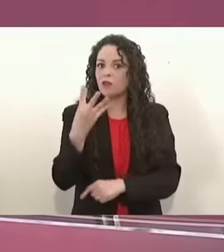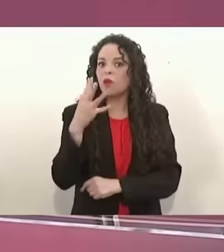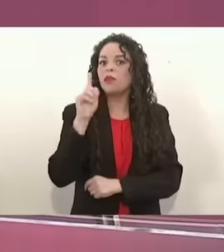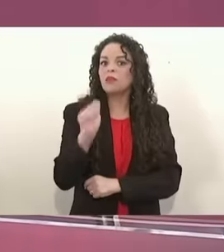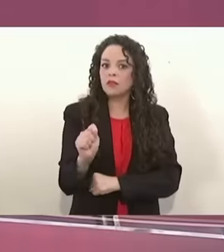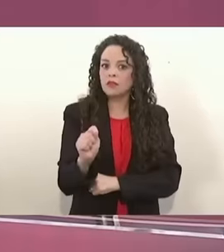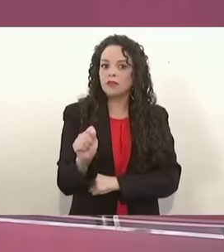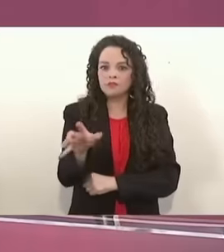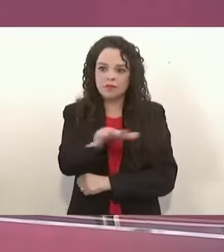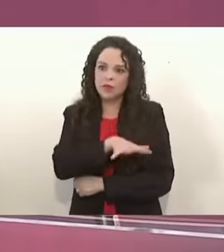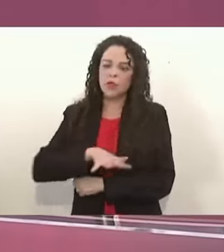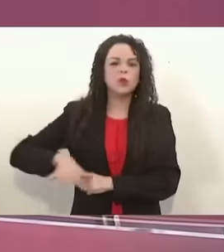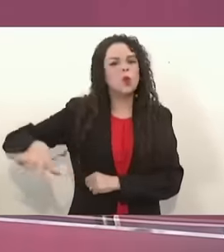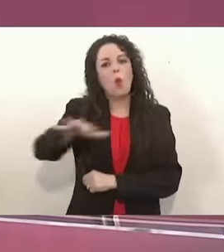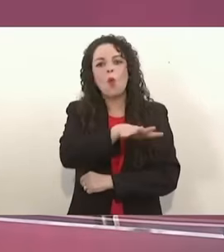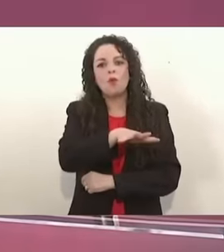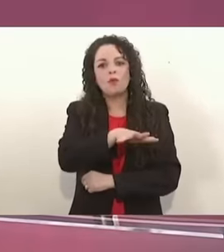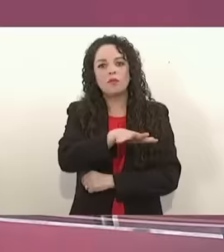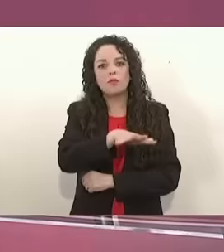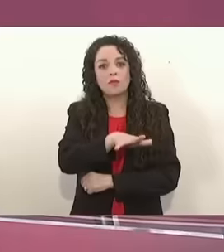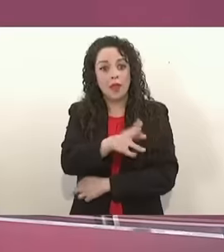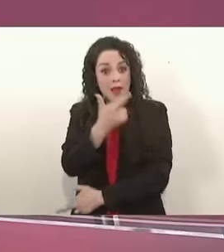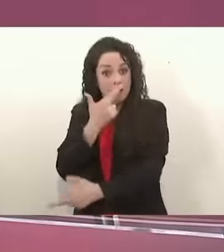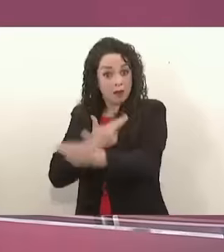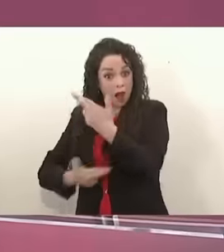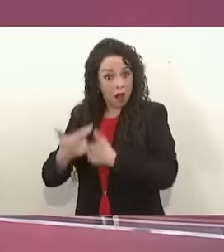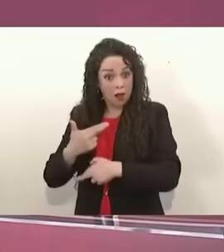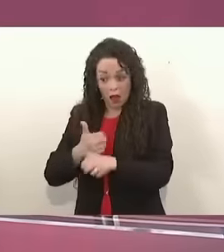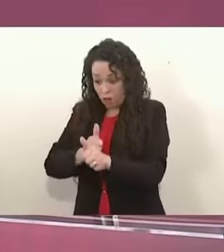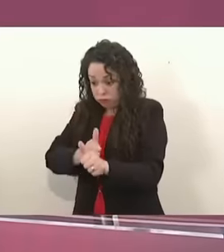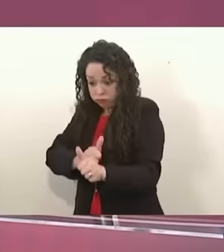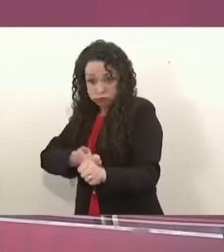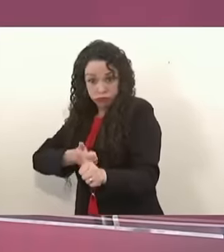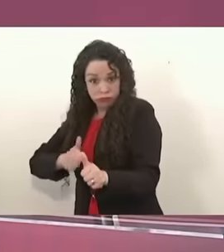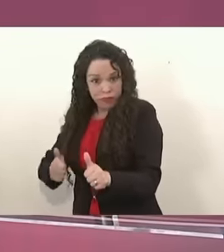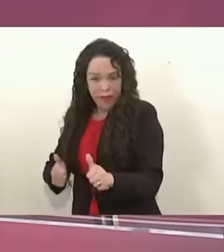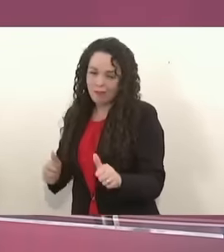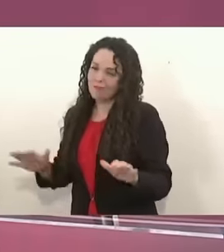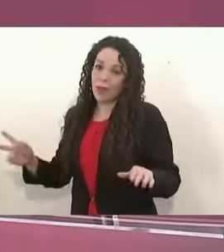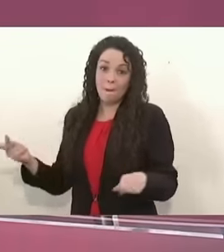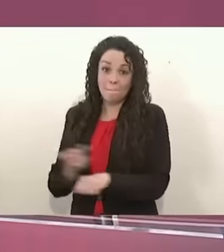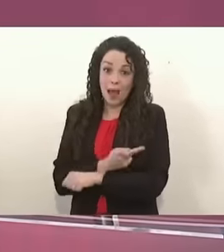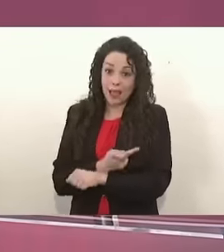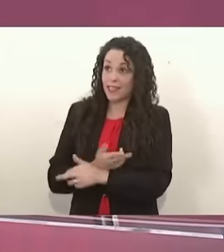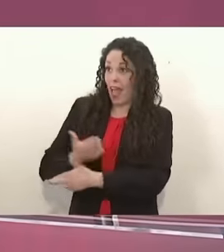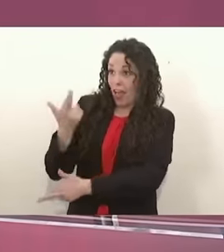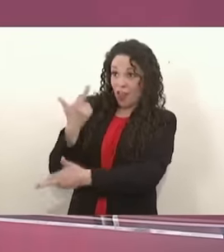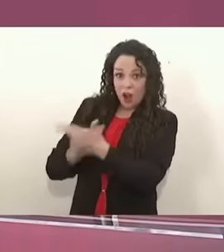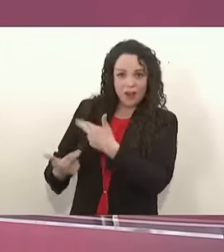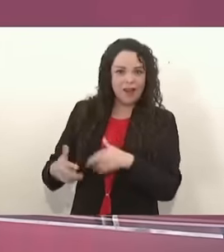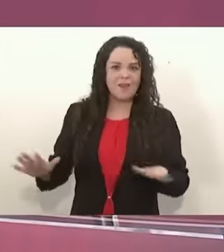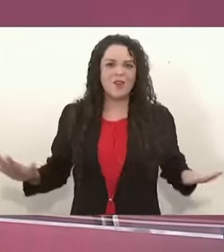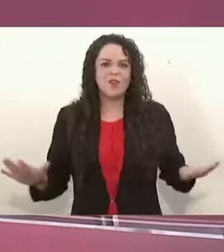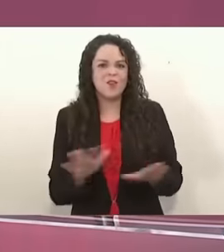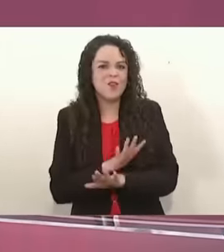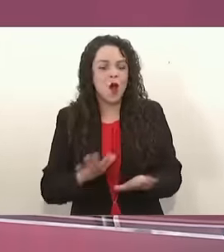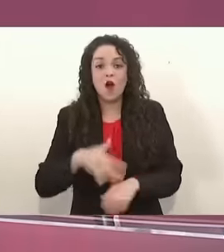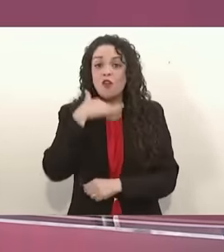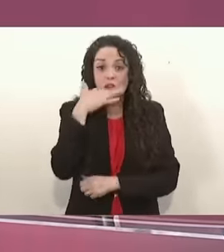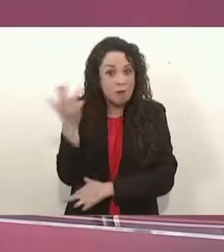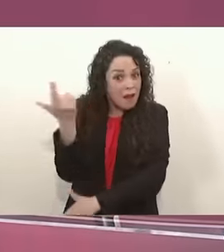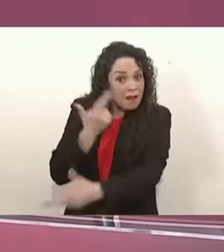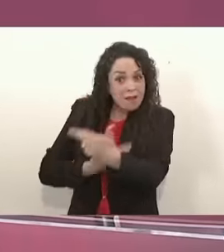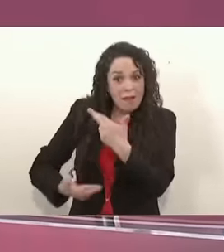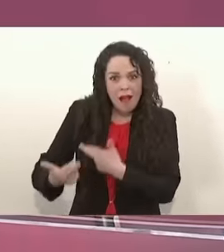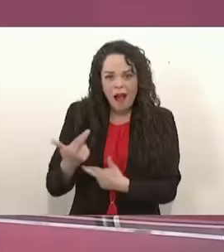de la vida pública, que no hay marcha atrás, que no hay regreso al pasado, que no regresa la corrupción y no